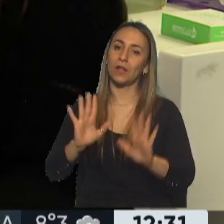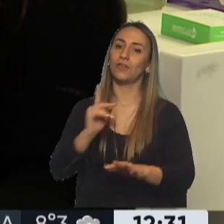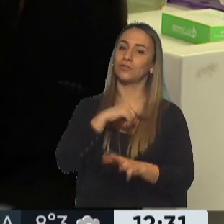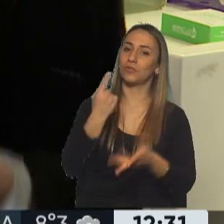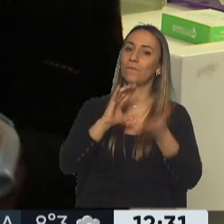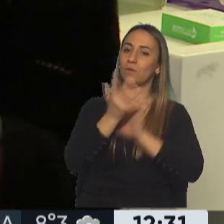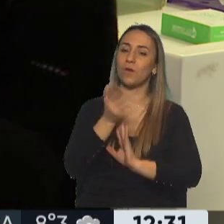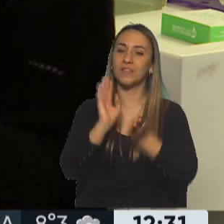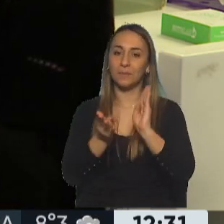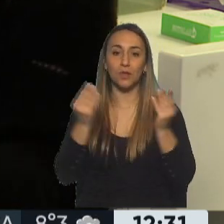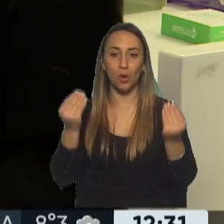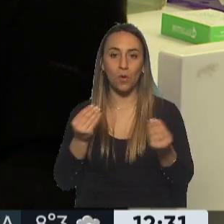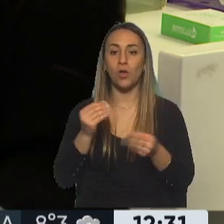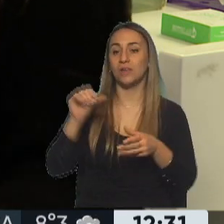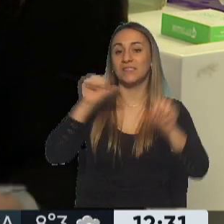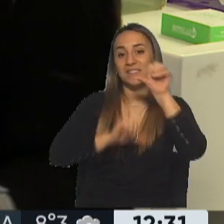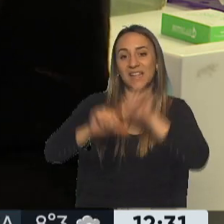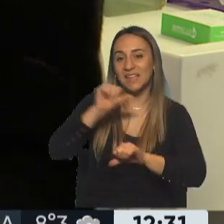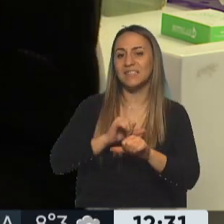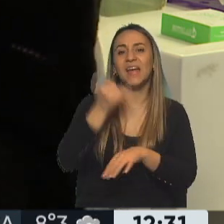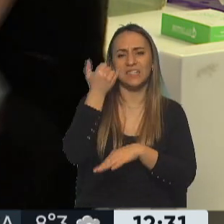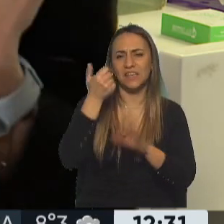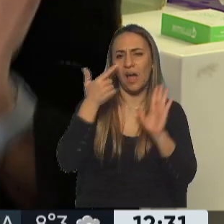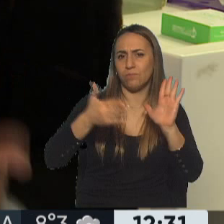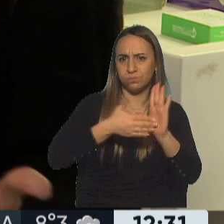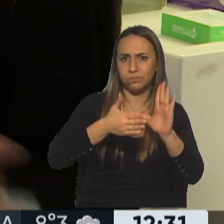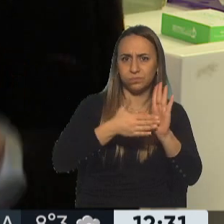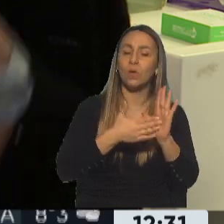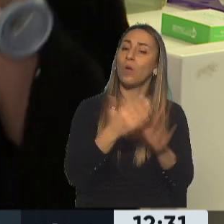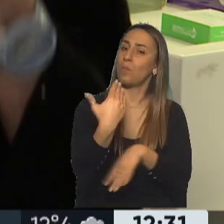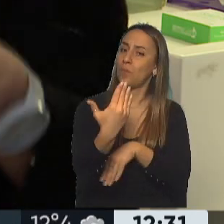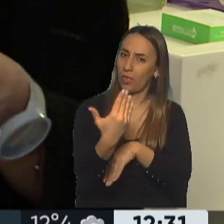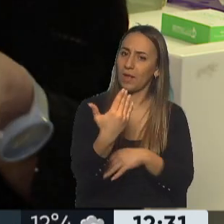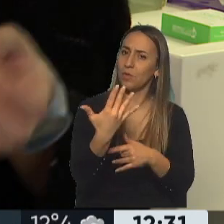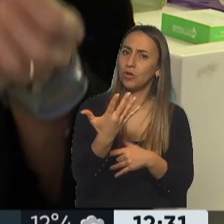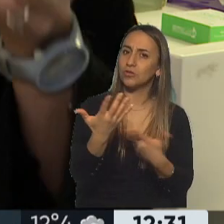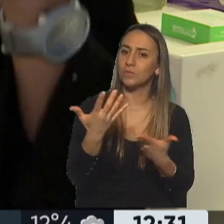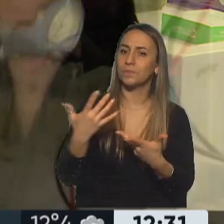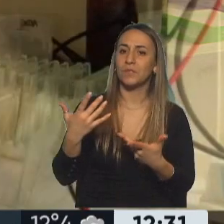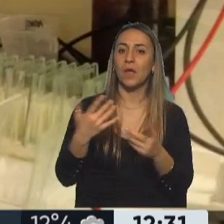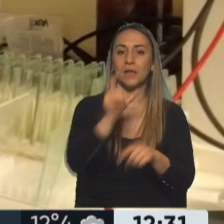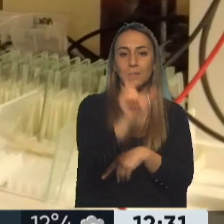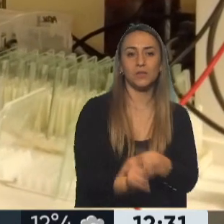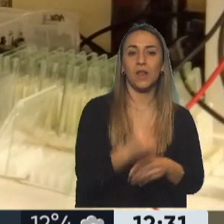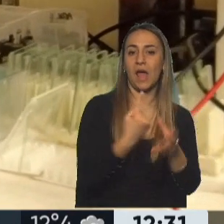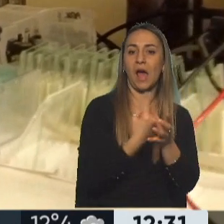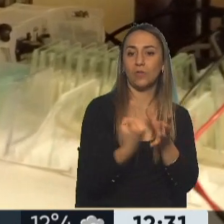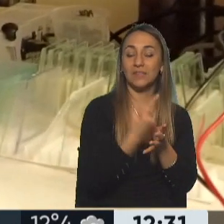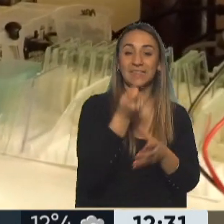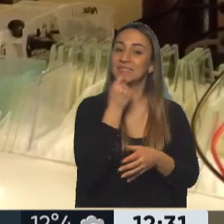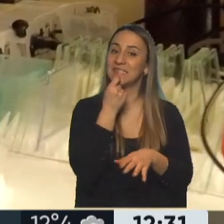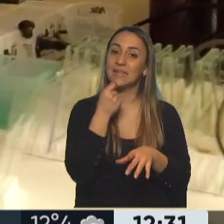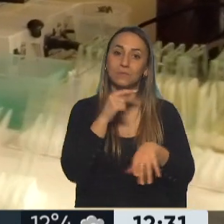preclínicos, pero de nuevo, como hemos testeado, que podemos recuperar la sociabilidad actuando en el momento justo